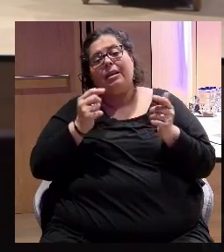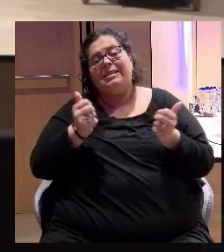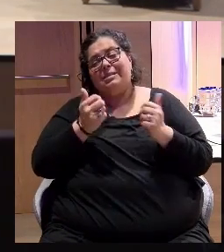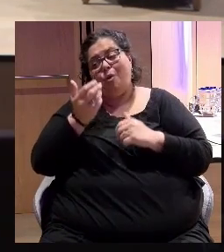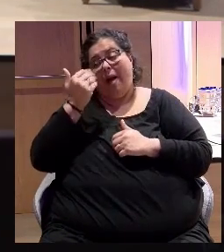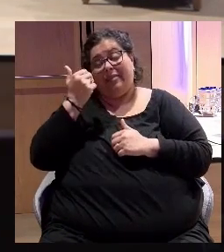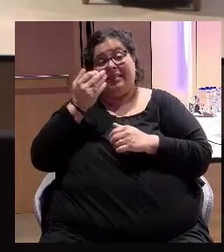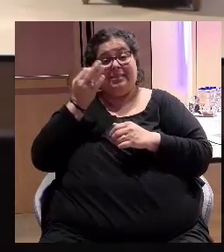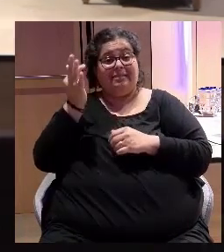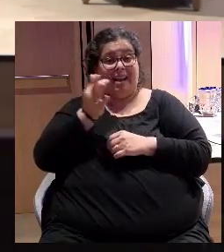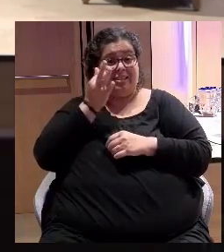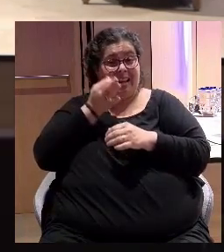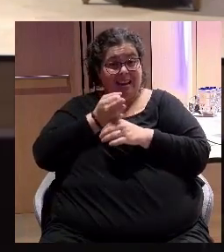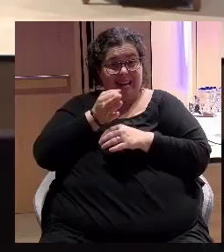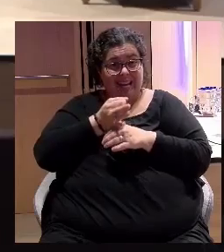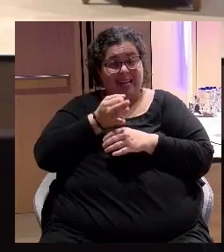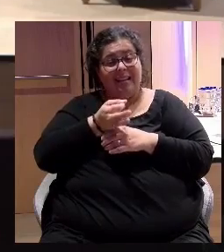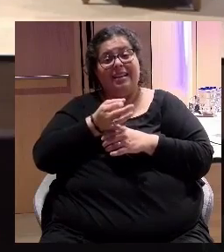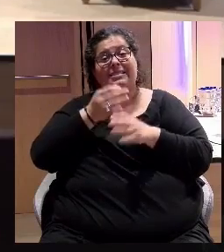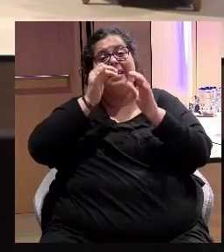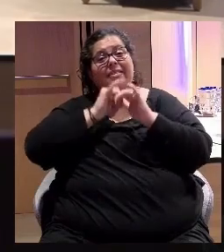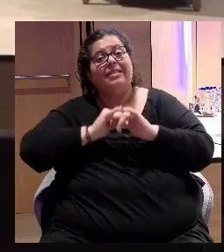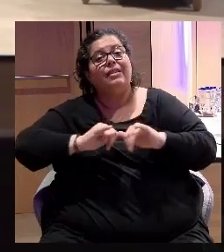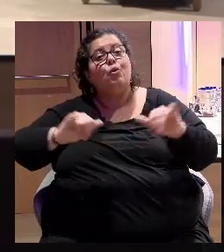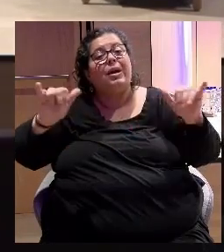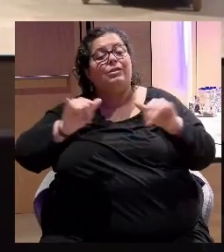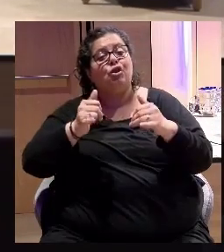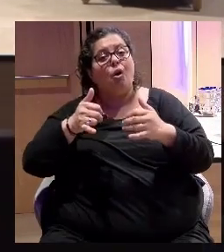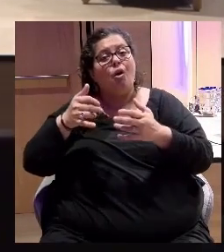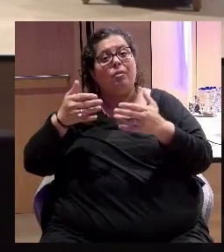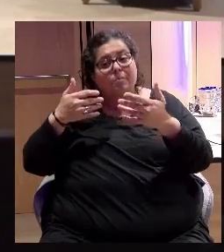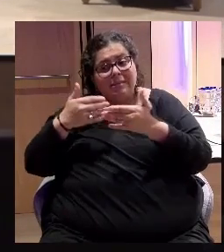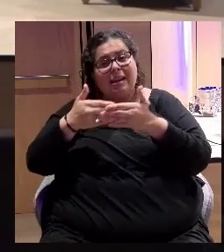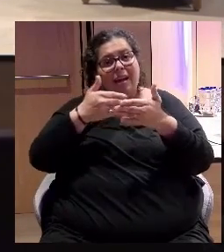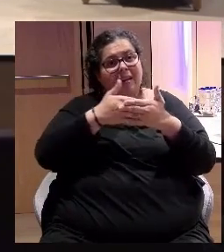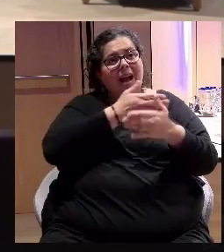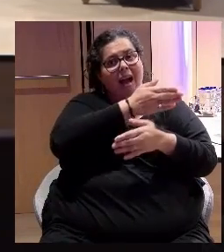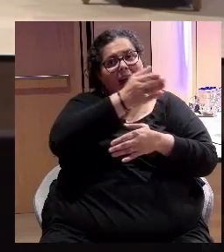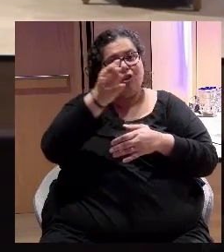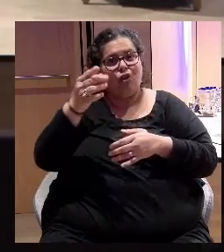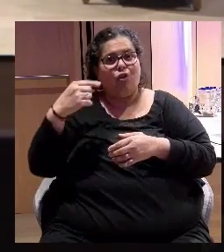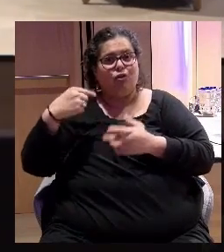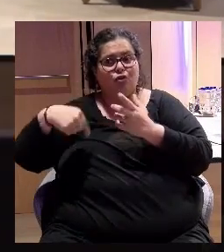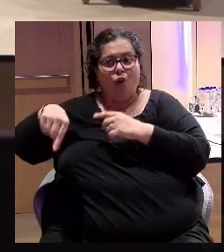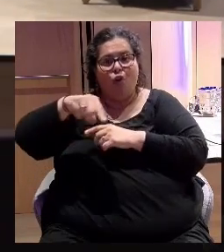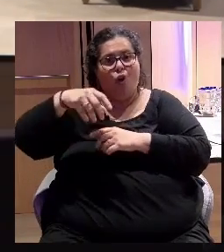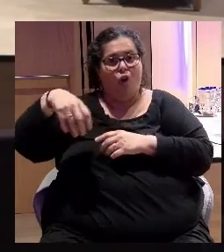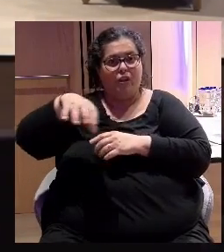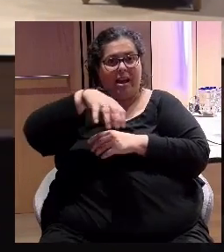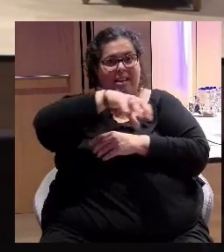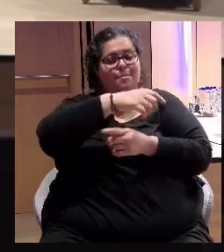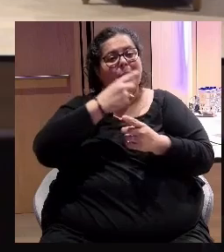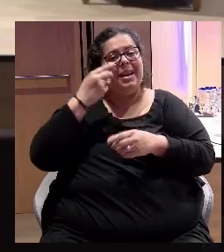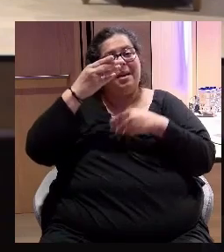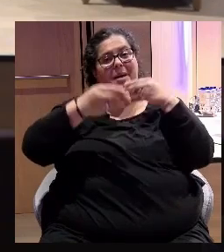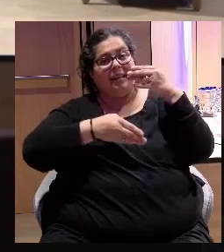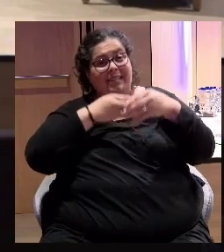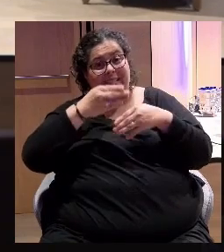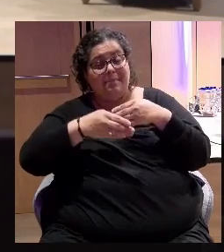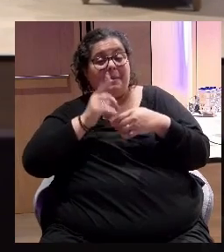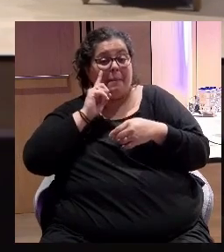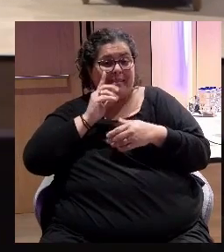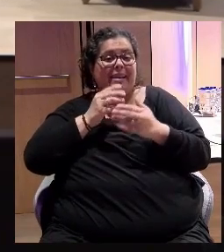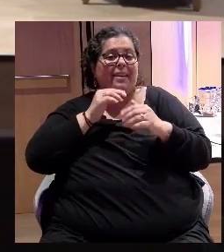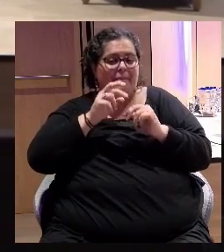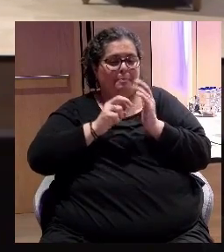de capacitación, de divulgación, tratar de acercarnos a los organismos para decir, bueno, participen, y bueno, creo que lo venimos logrando,